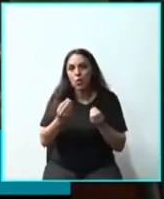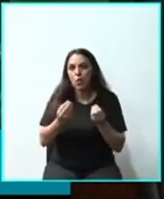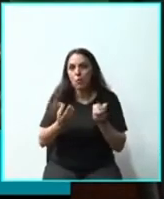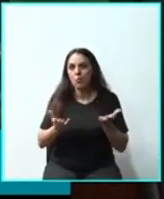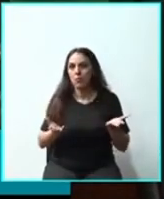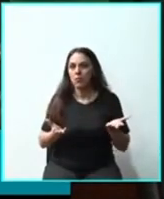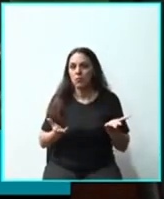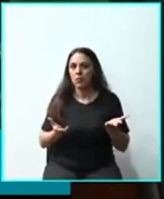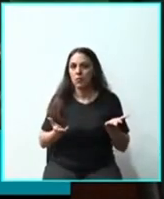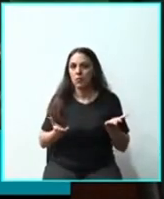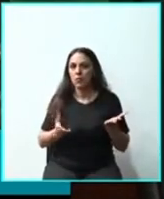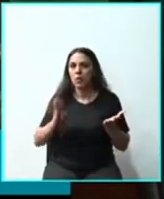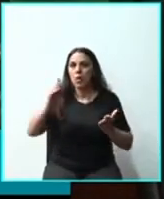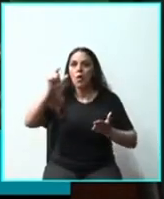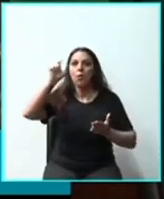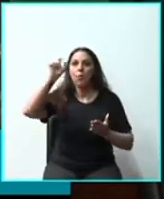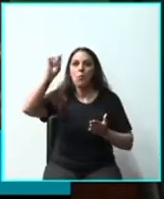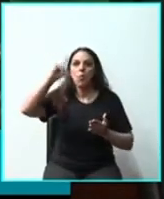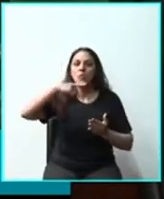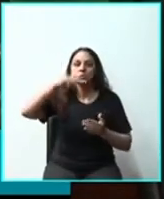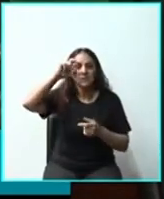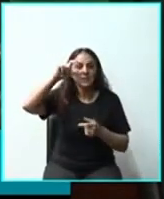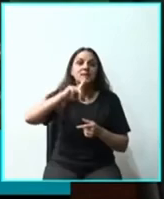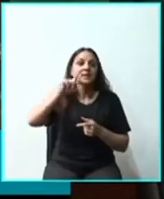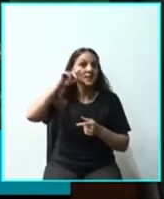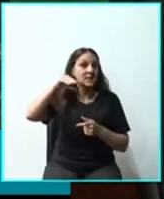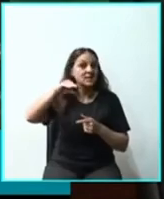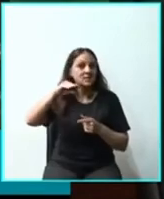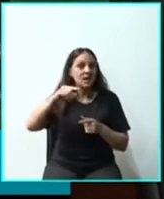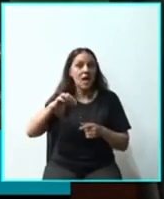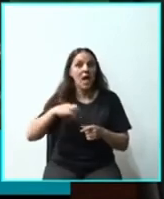Juan Bucetich, 1903.